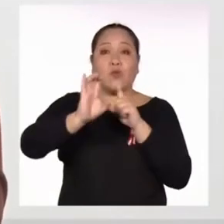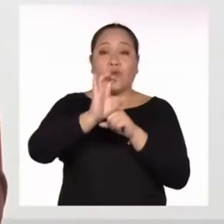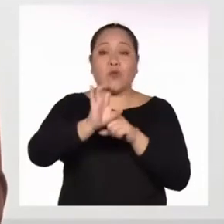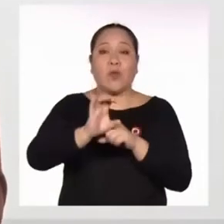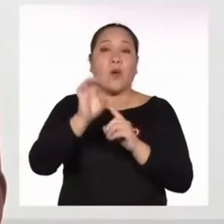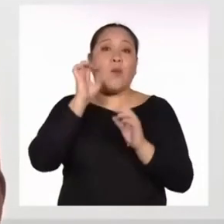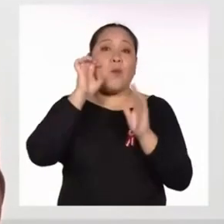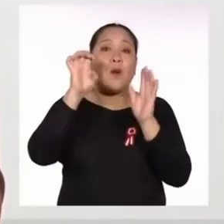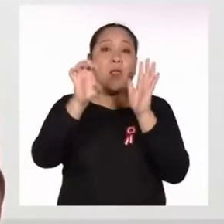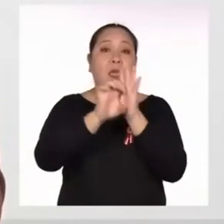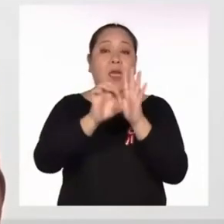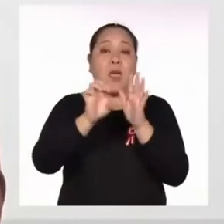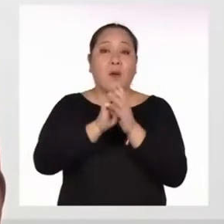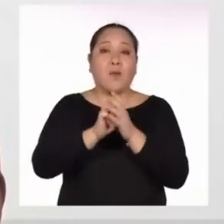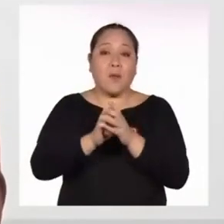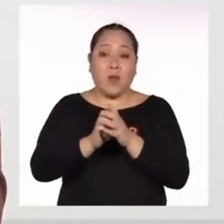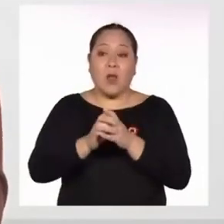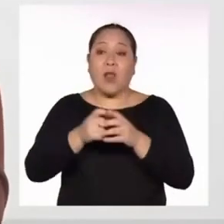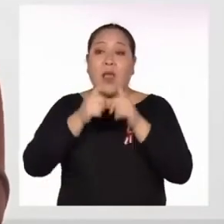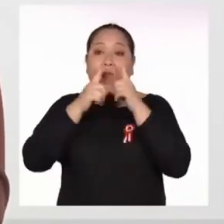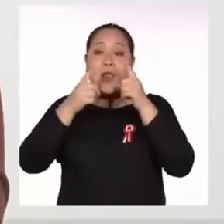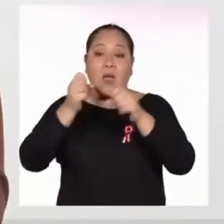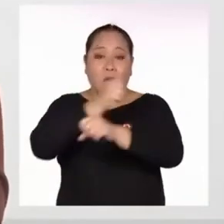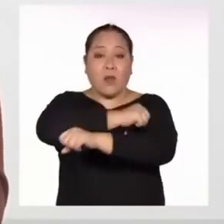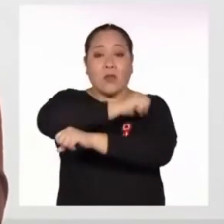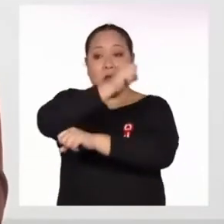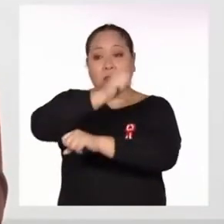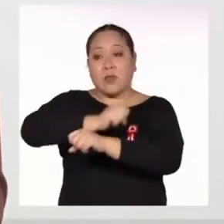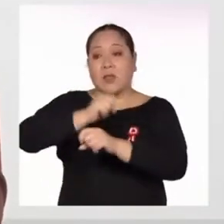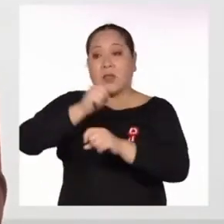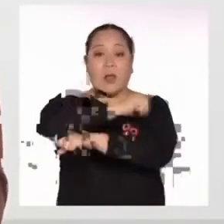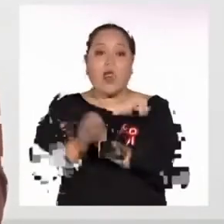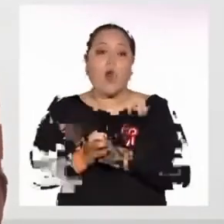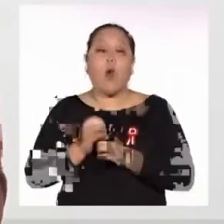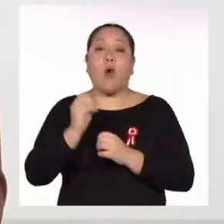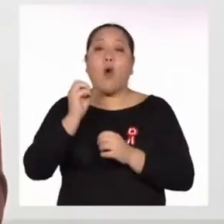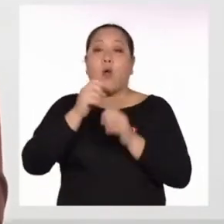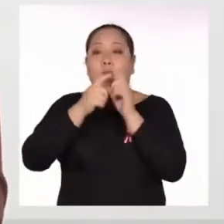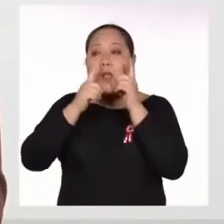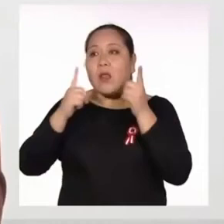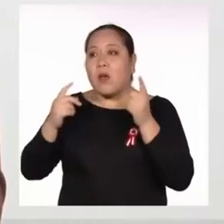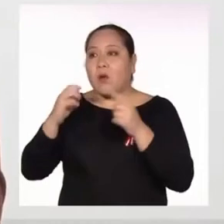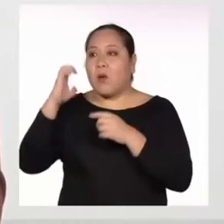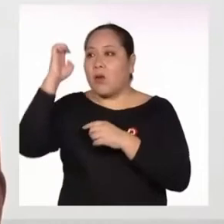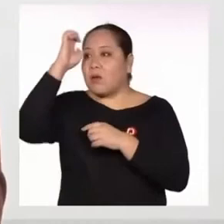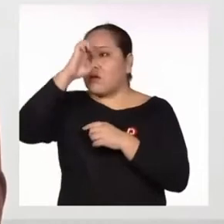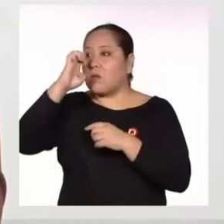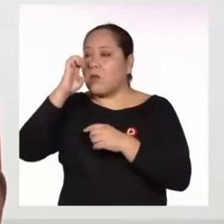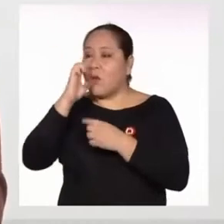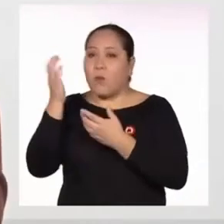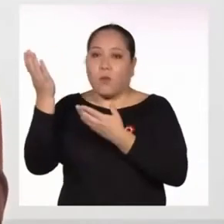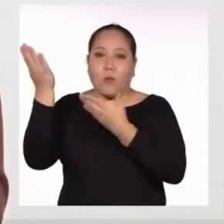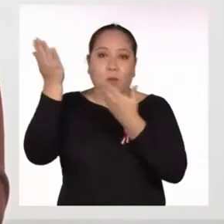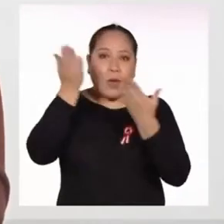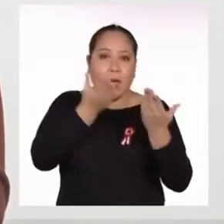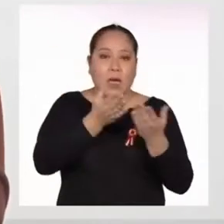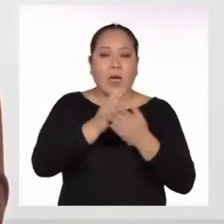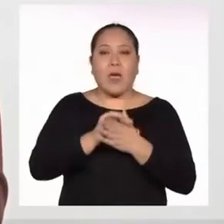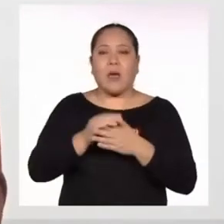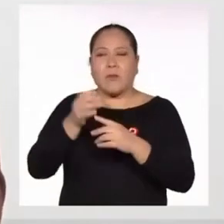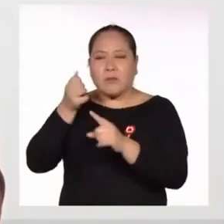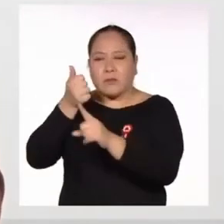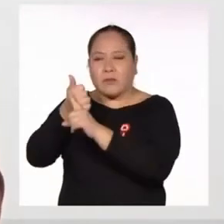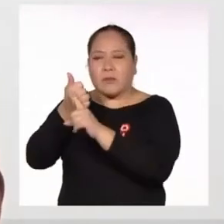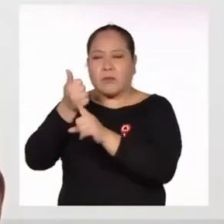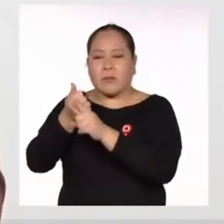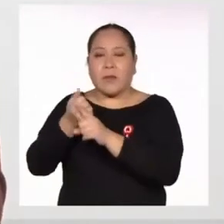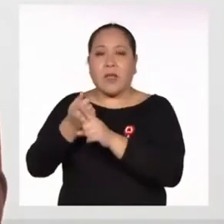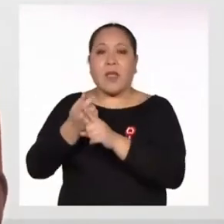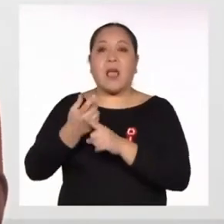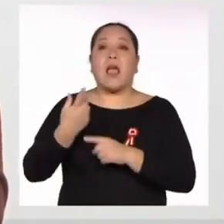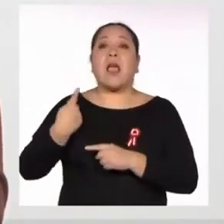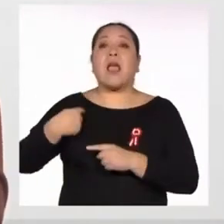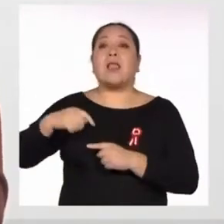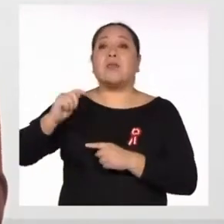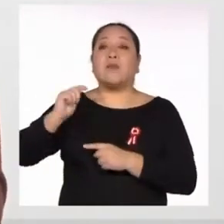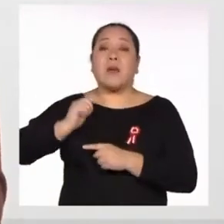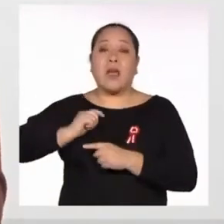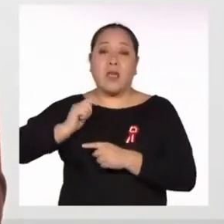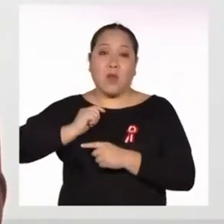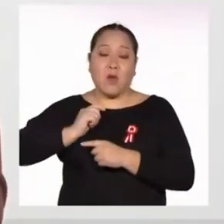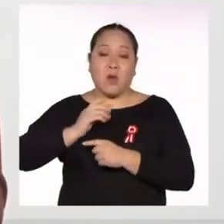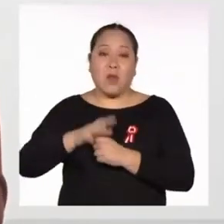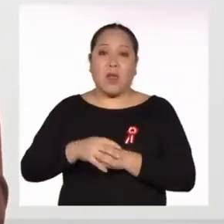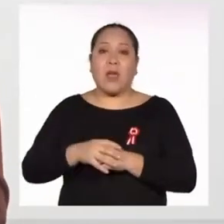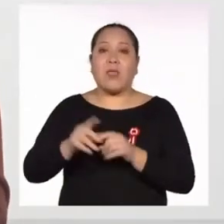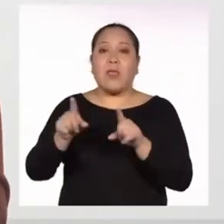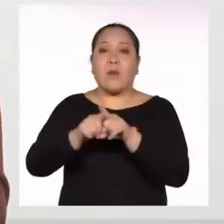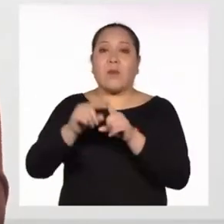divina u originaria europea específicamente la española la africana y la asiática así